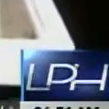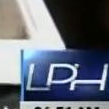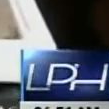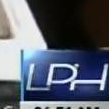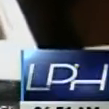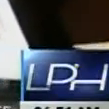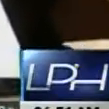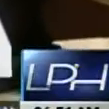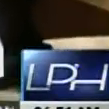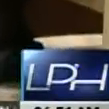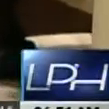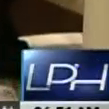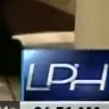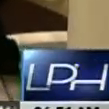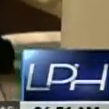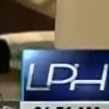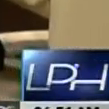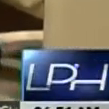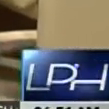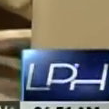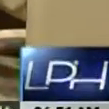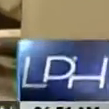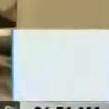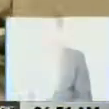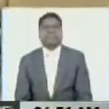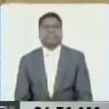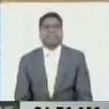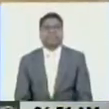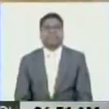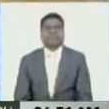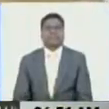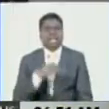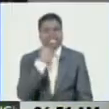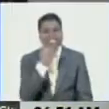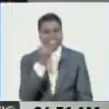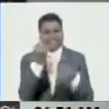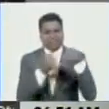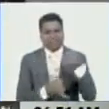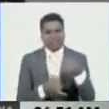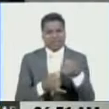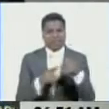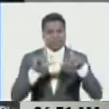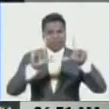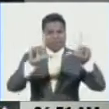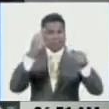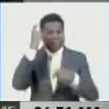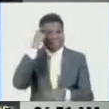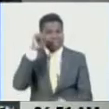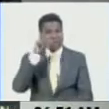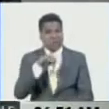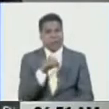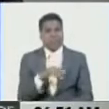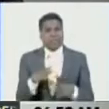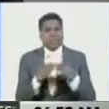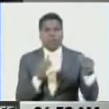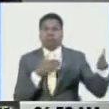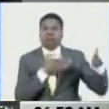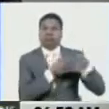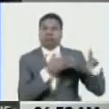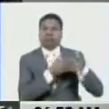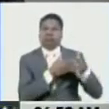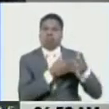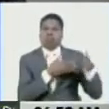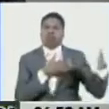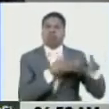Más de la pauta de hoy, recta final del programa del día de hoy, de la lucha, alzando la voz ante el imperialismo, ministro Jesús Farías, de